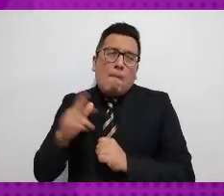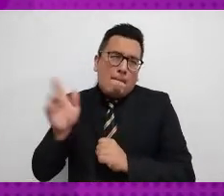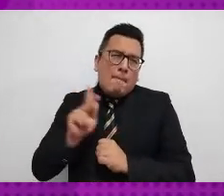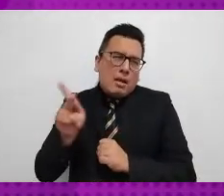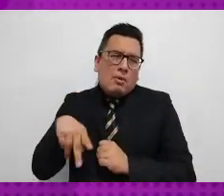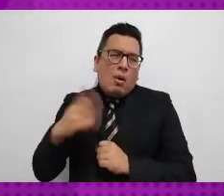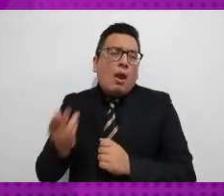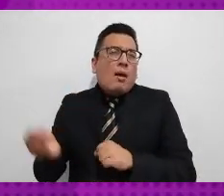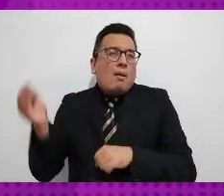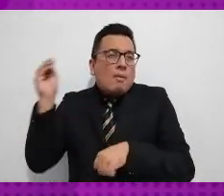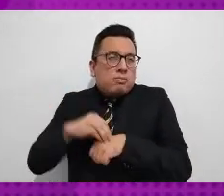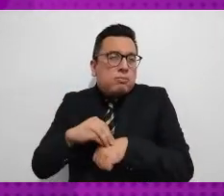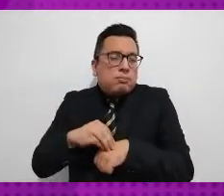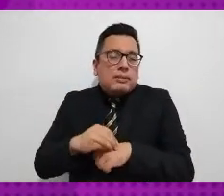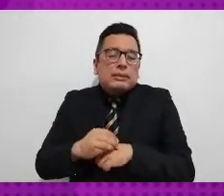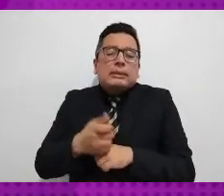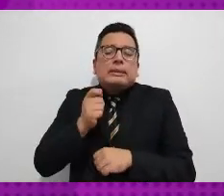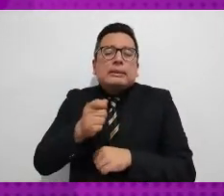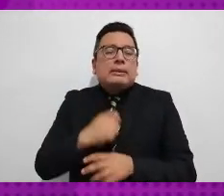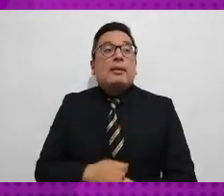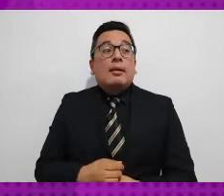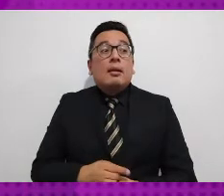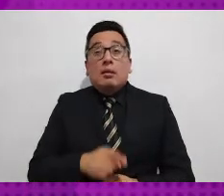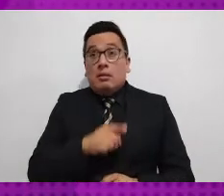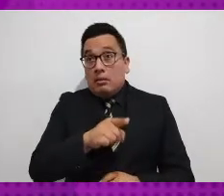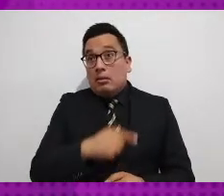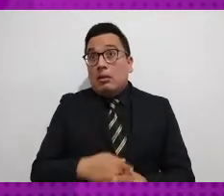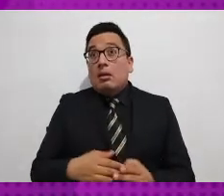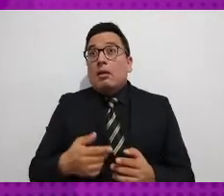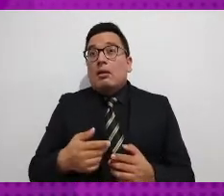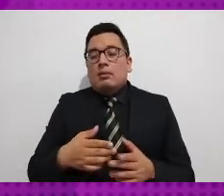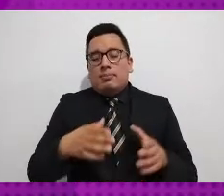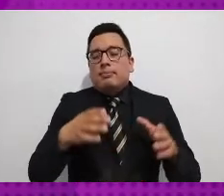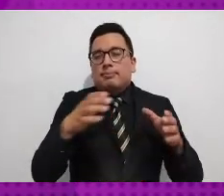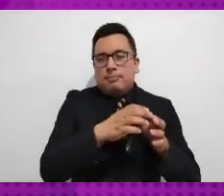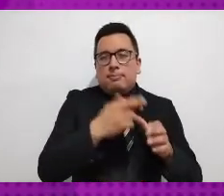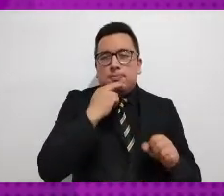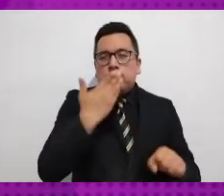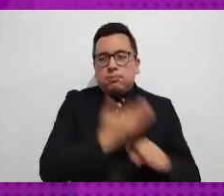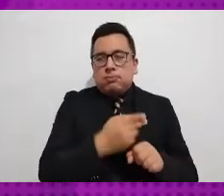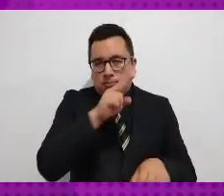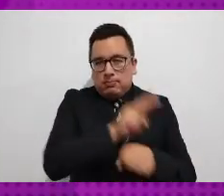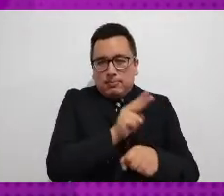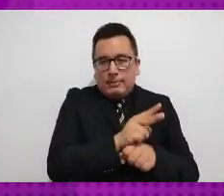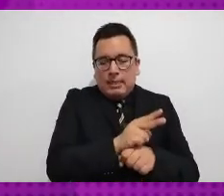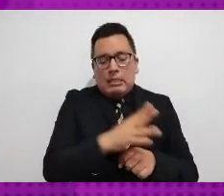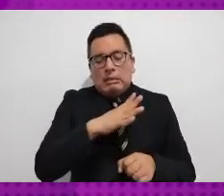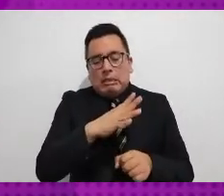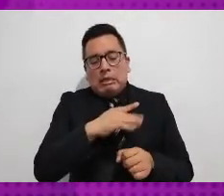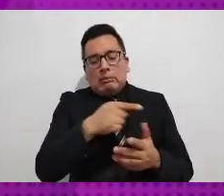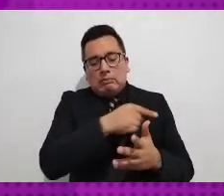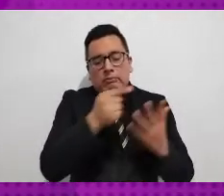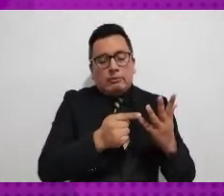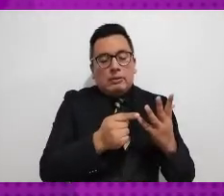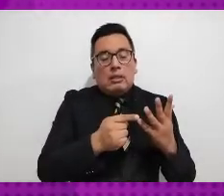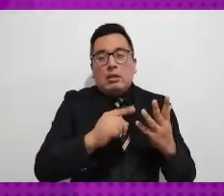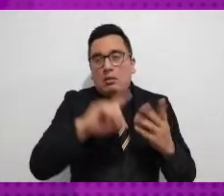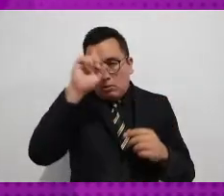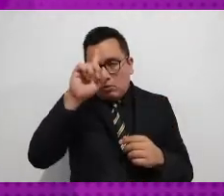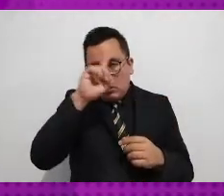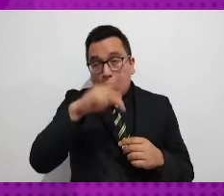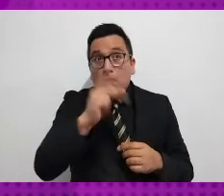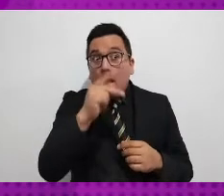también va a ser para presidencias, es decir, para que la inclusión sea más efectiva y no solo a nivel de consejerías, sino que